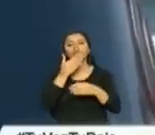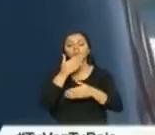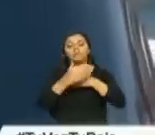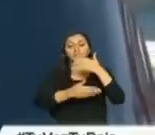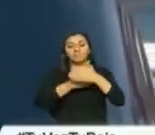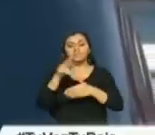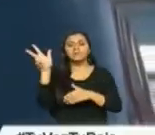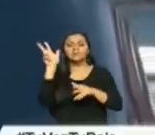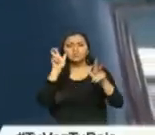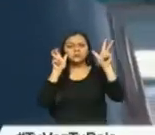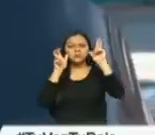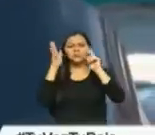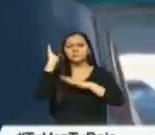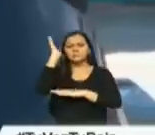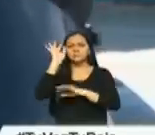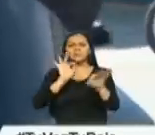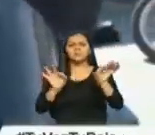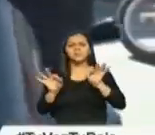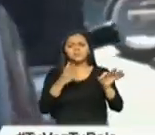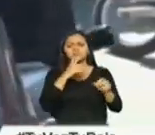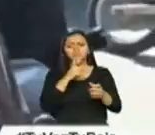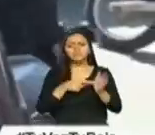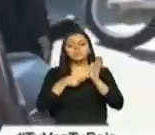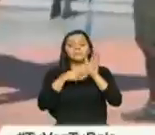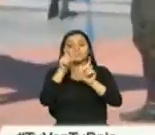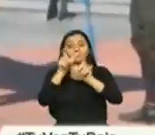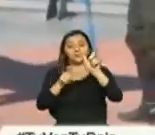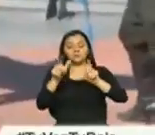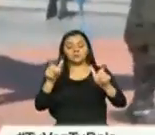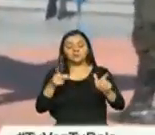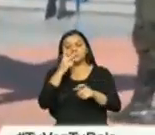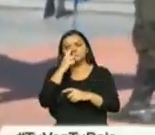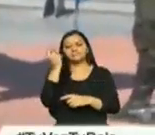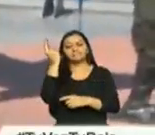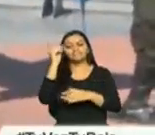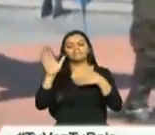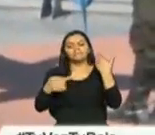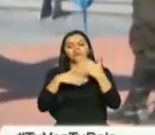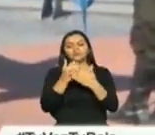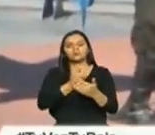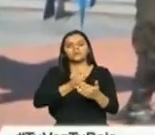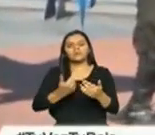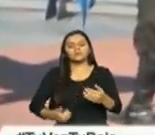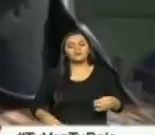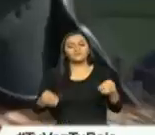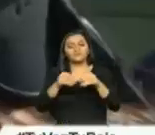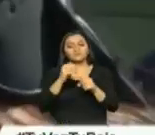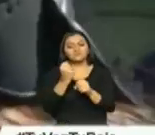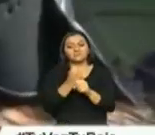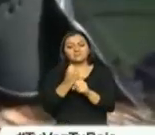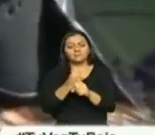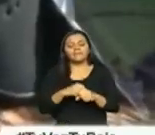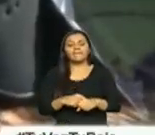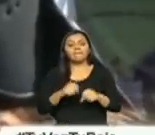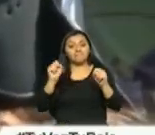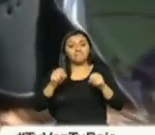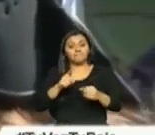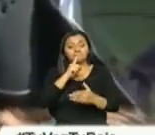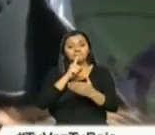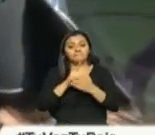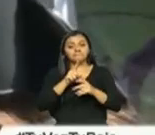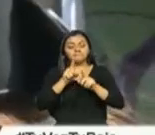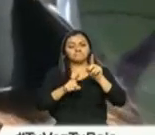escuchando atentamente las explicaciones que brindaron los uniformados y comprendiendo los sacrificios de esta labor. Sí, es